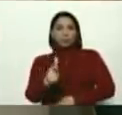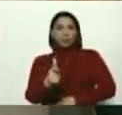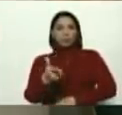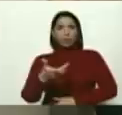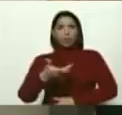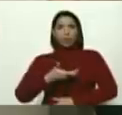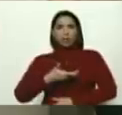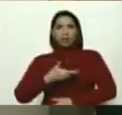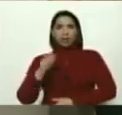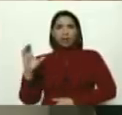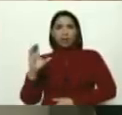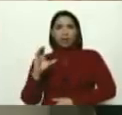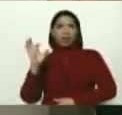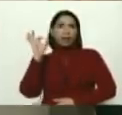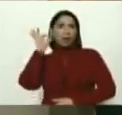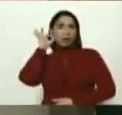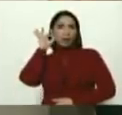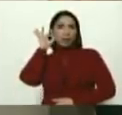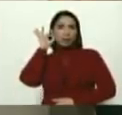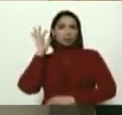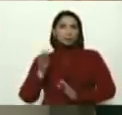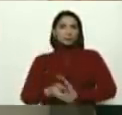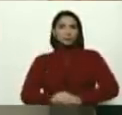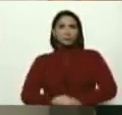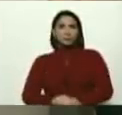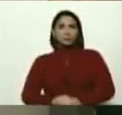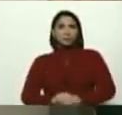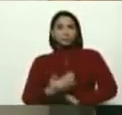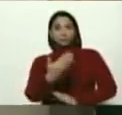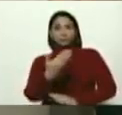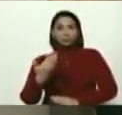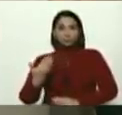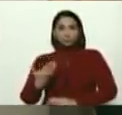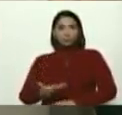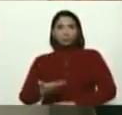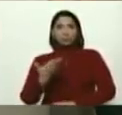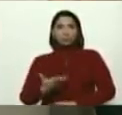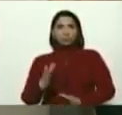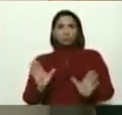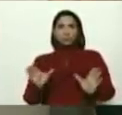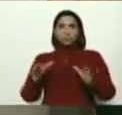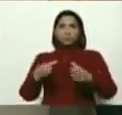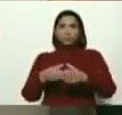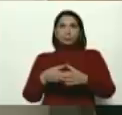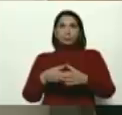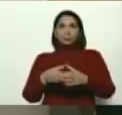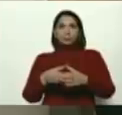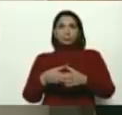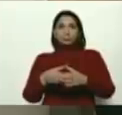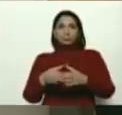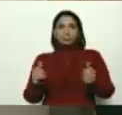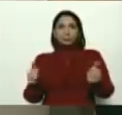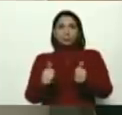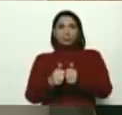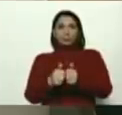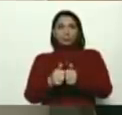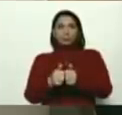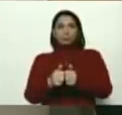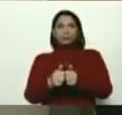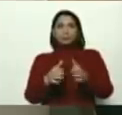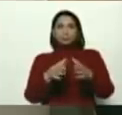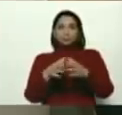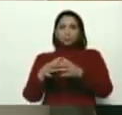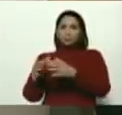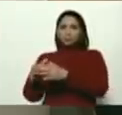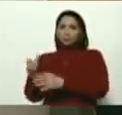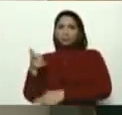alcaldesa de Caracas, Erika Faría, que viene de una importante reunión con el sector transporte y comercial